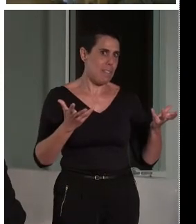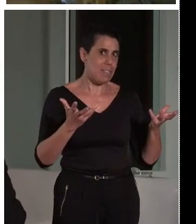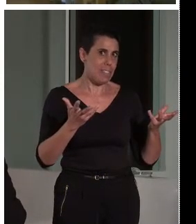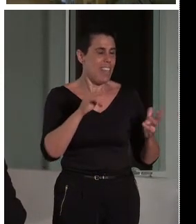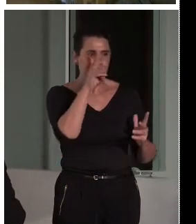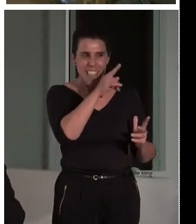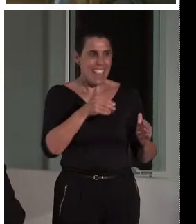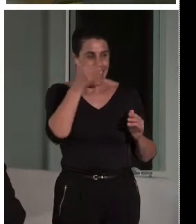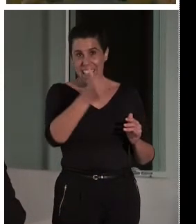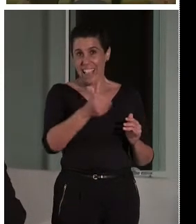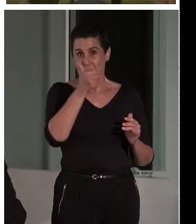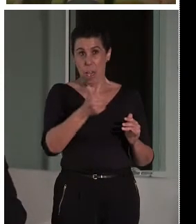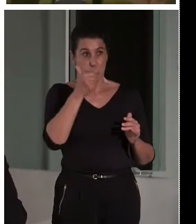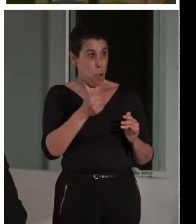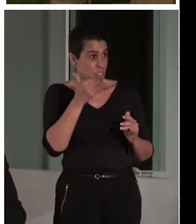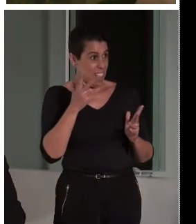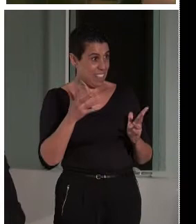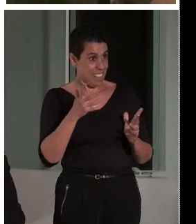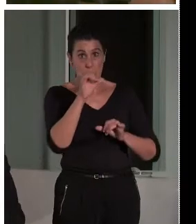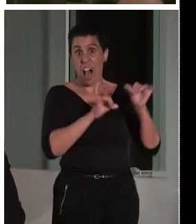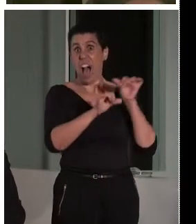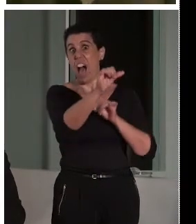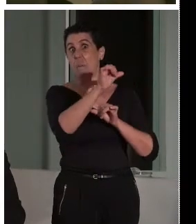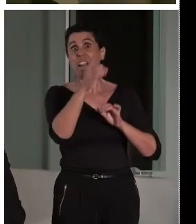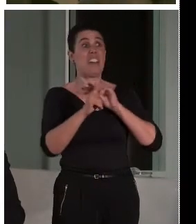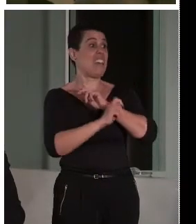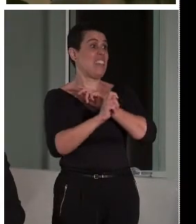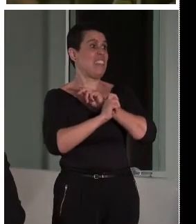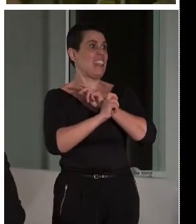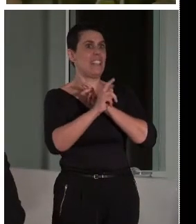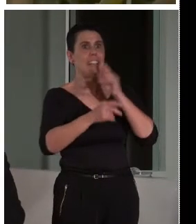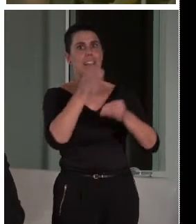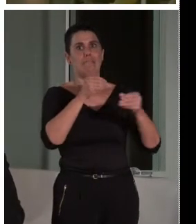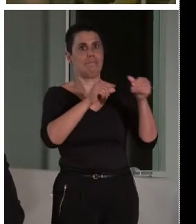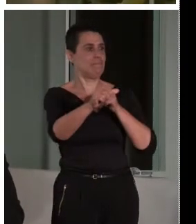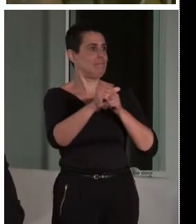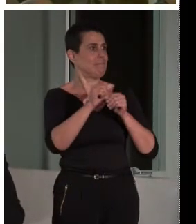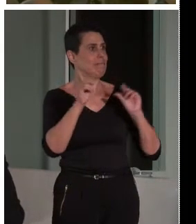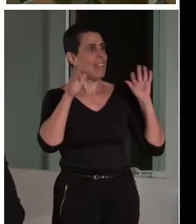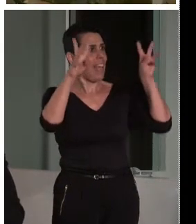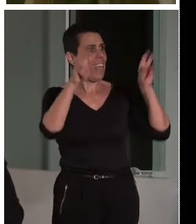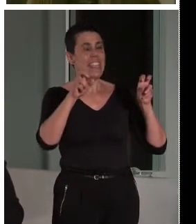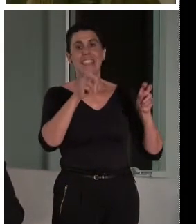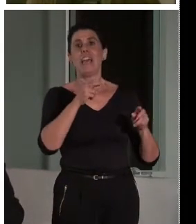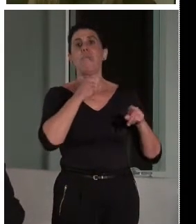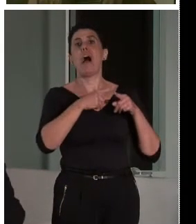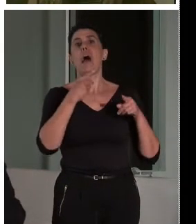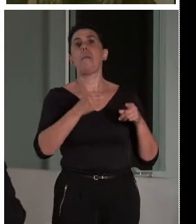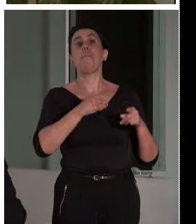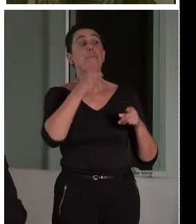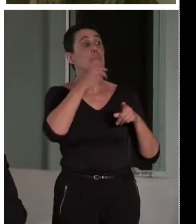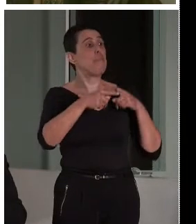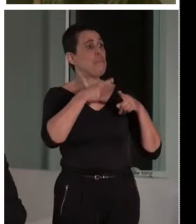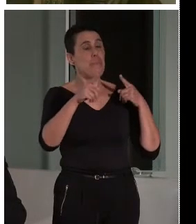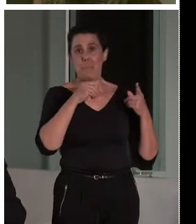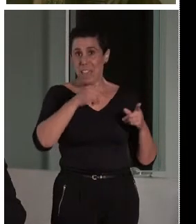de cualquier sitio de cualquier bien bien cultural además quiero daros la enhorabuena por el tema seleccionado